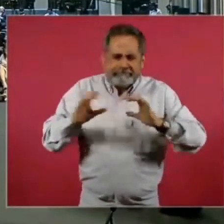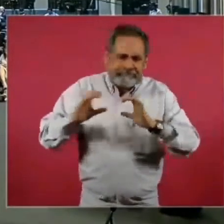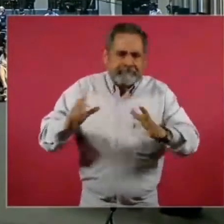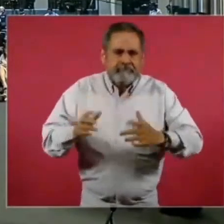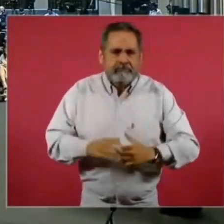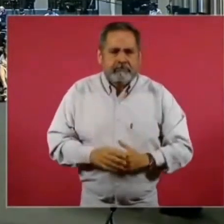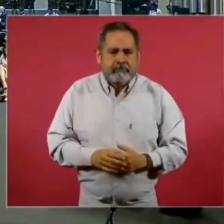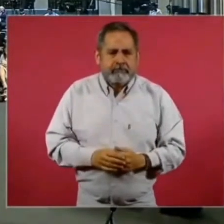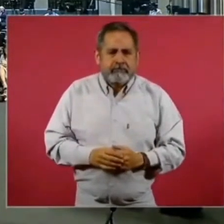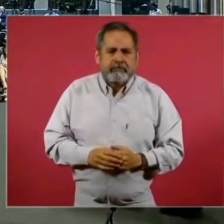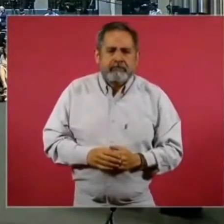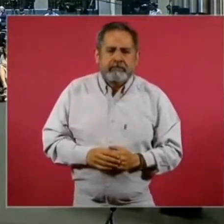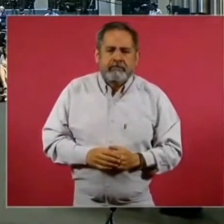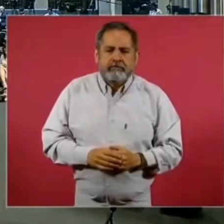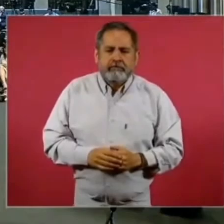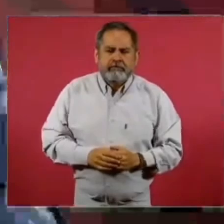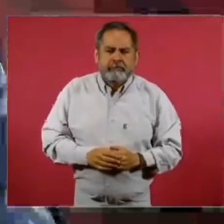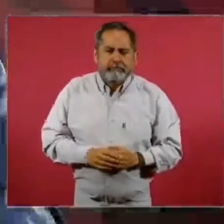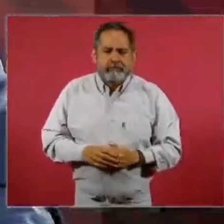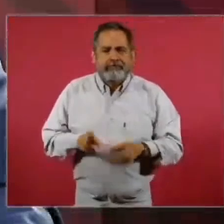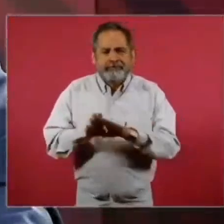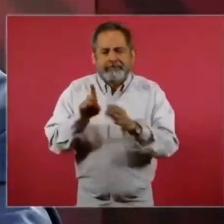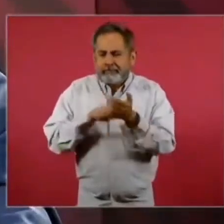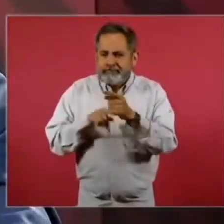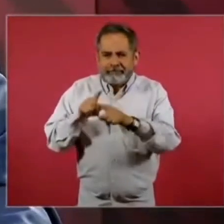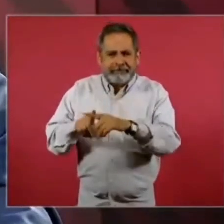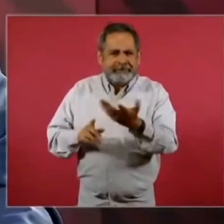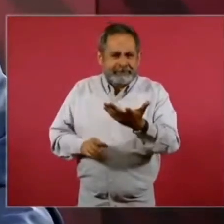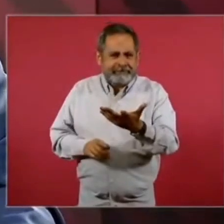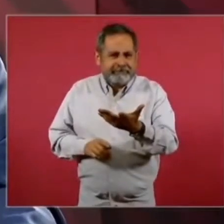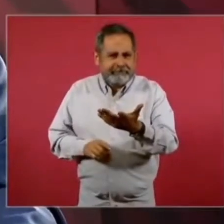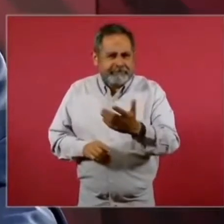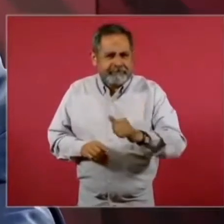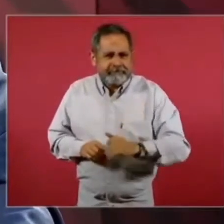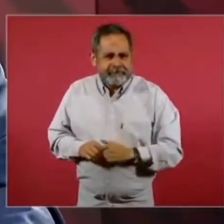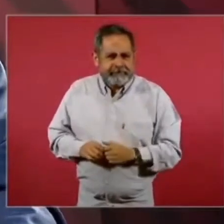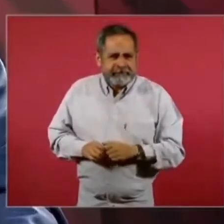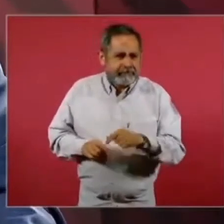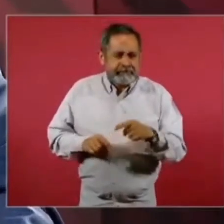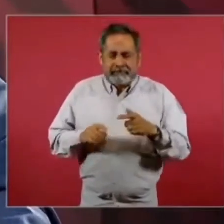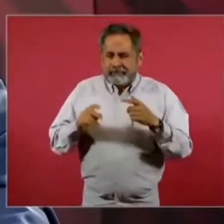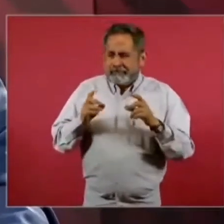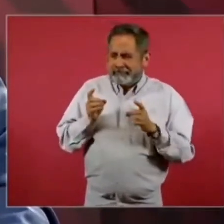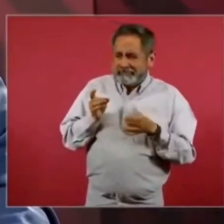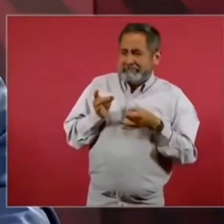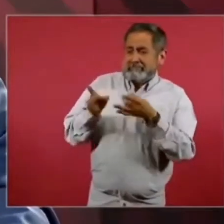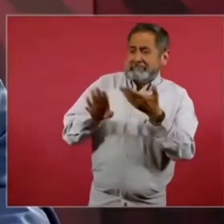y al con el